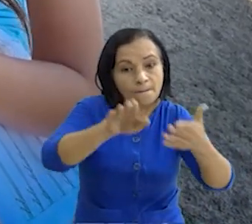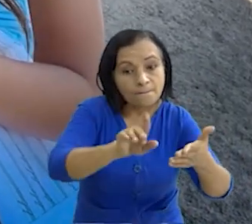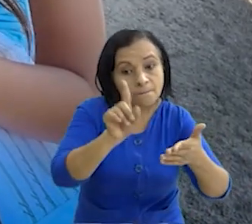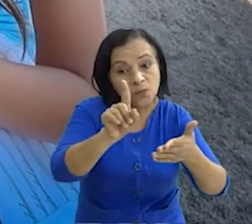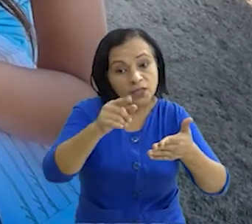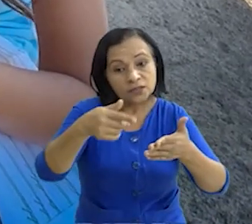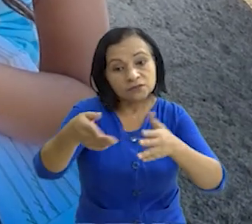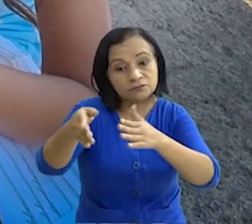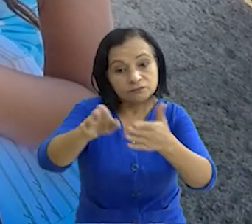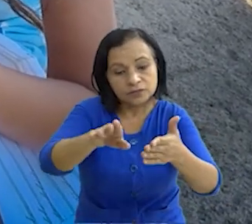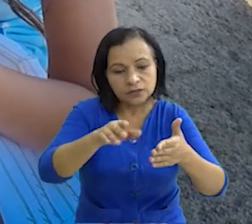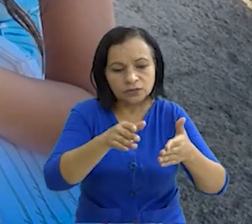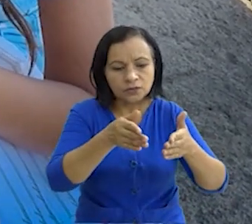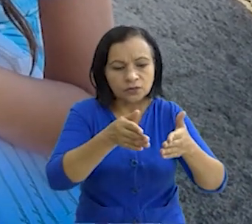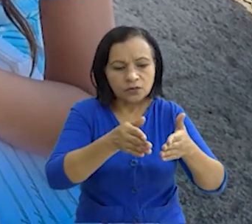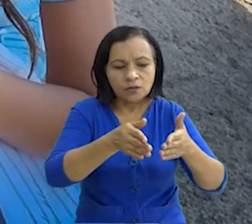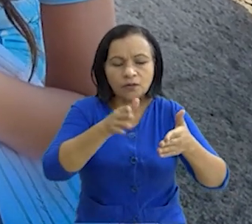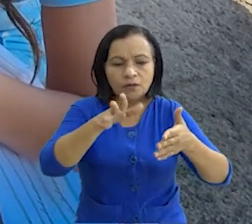grande.